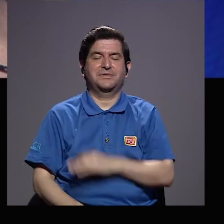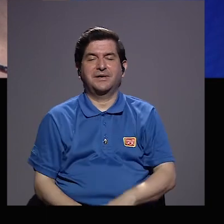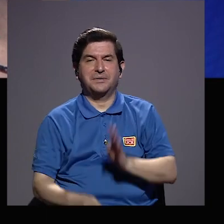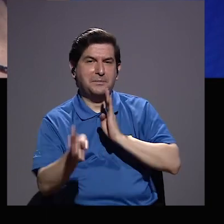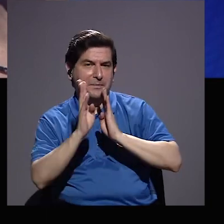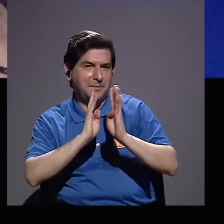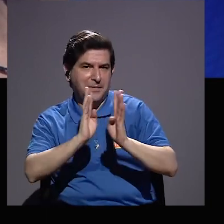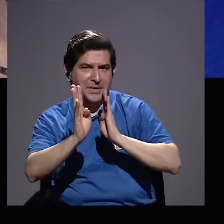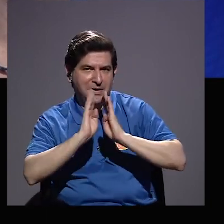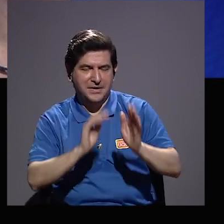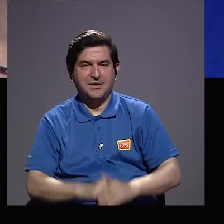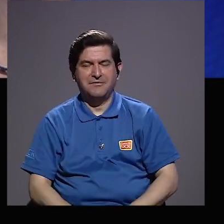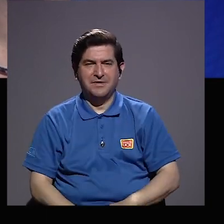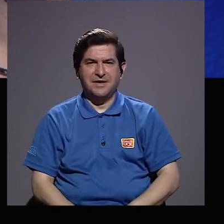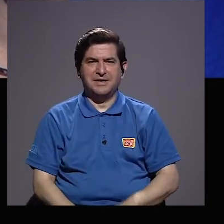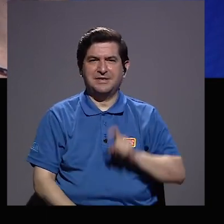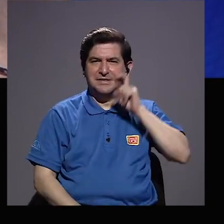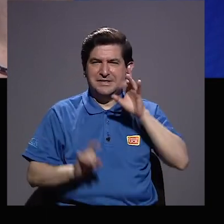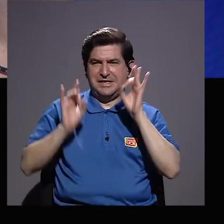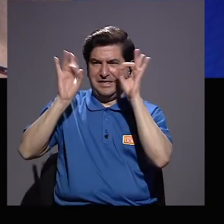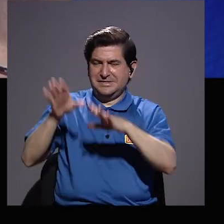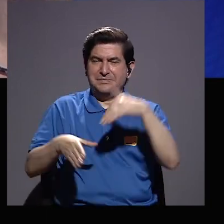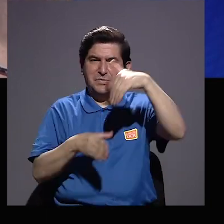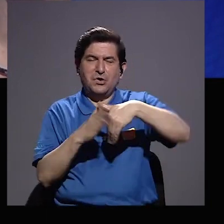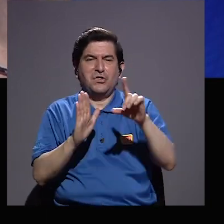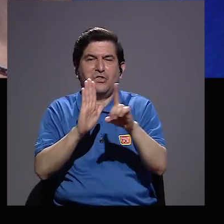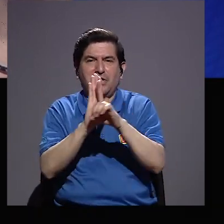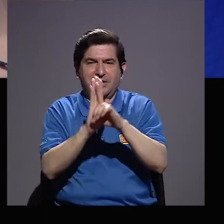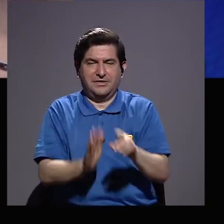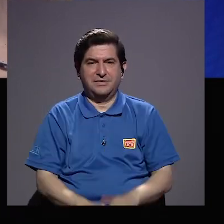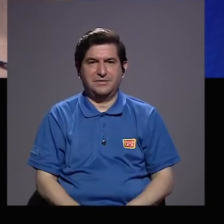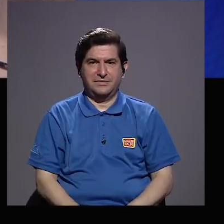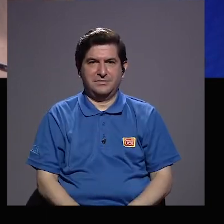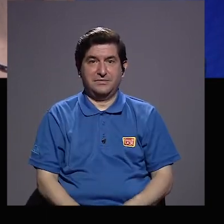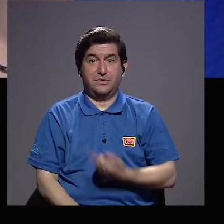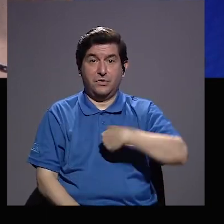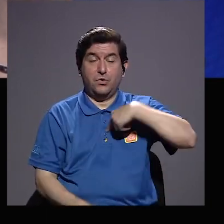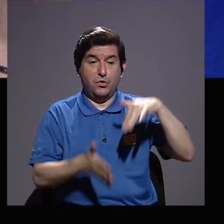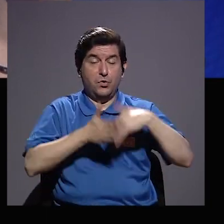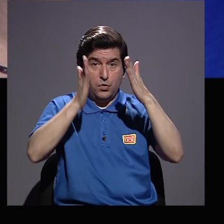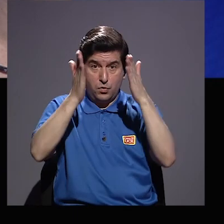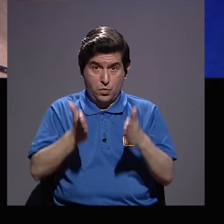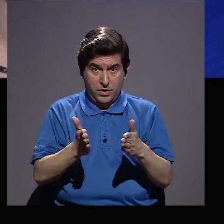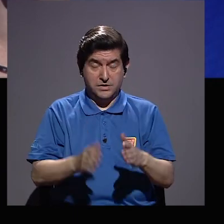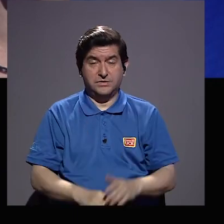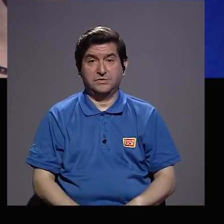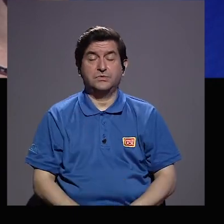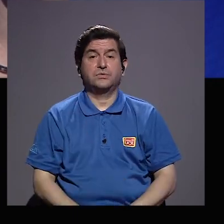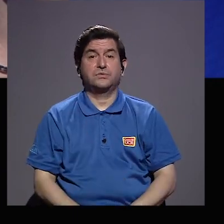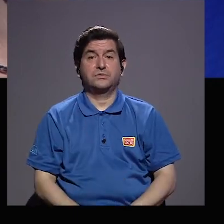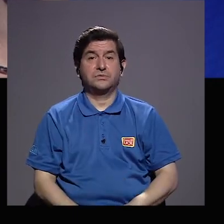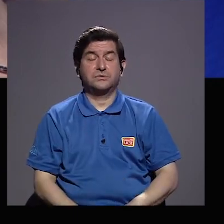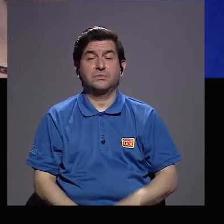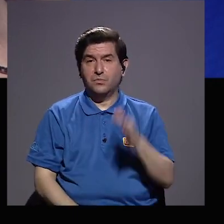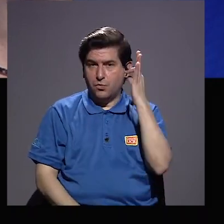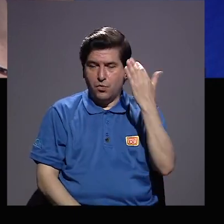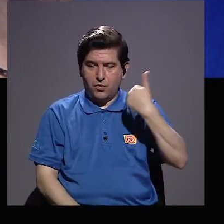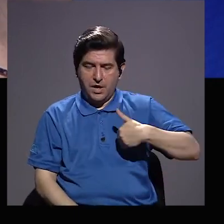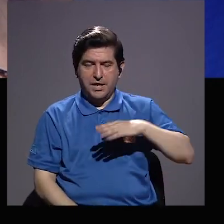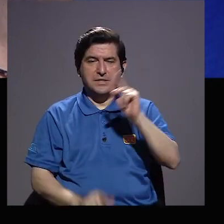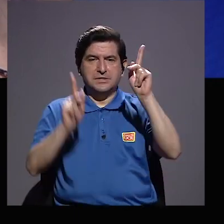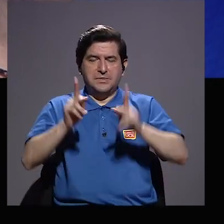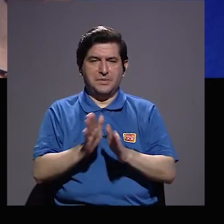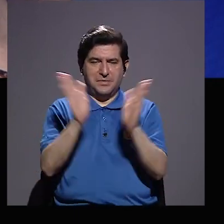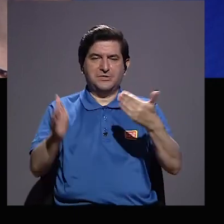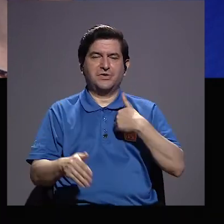invitación para conversar sobre el sexismo en el derecho, para que nuestros estudiantes, estudiantas y el público